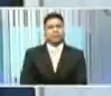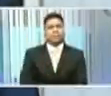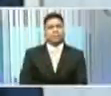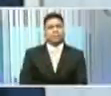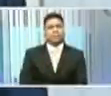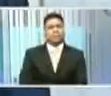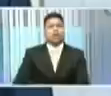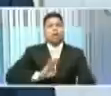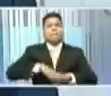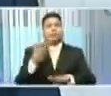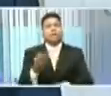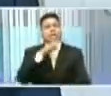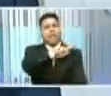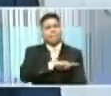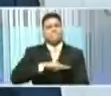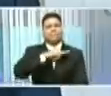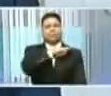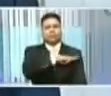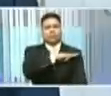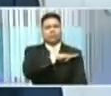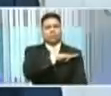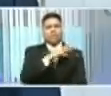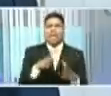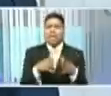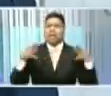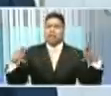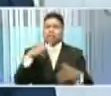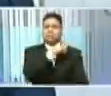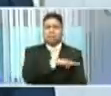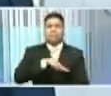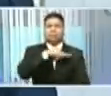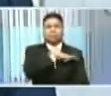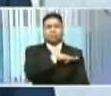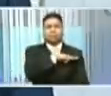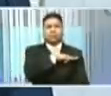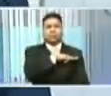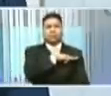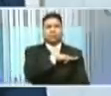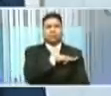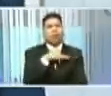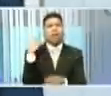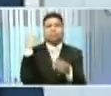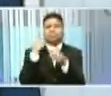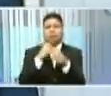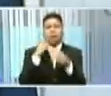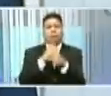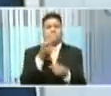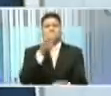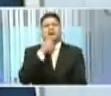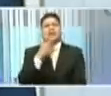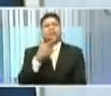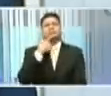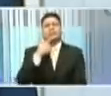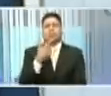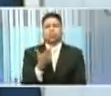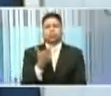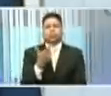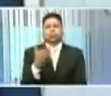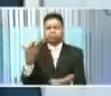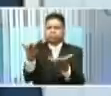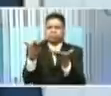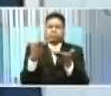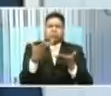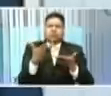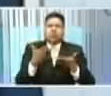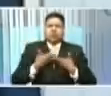Porque las misiones y grandes misiones son la obra más hermosa que le dejó en legado